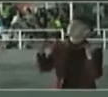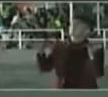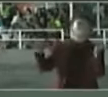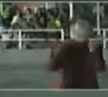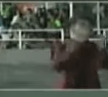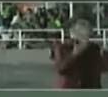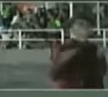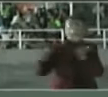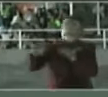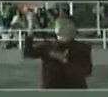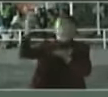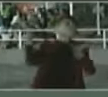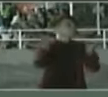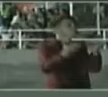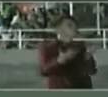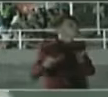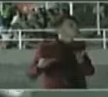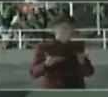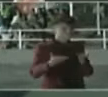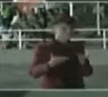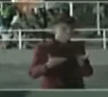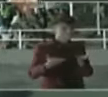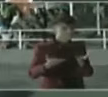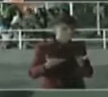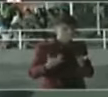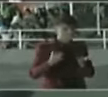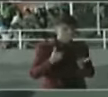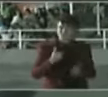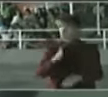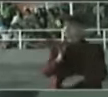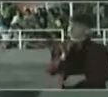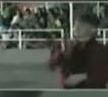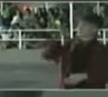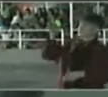Dios? Yo iría hasta su silla.